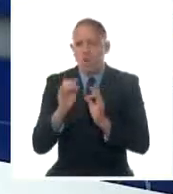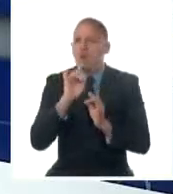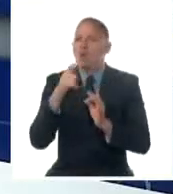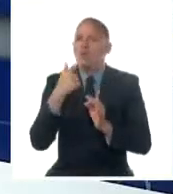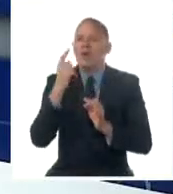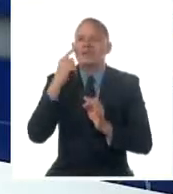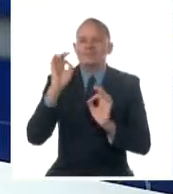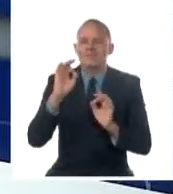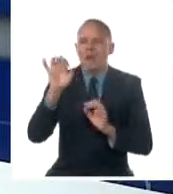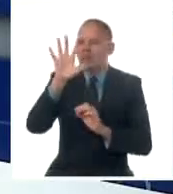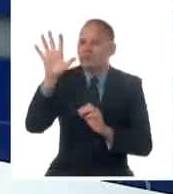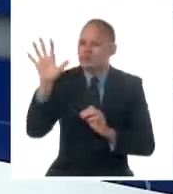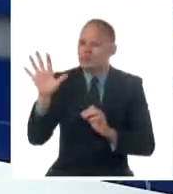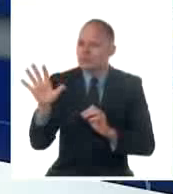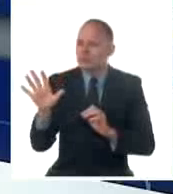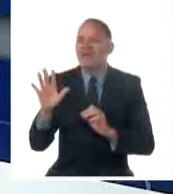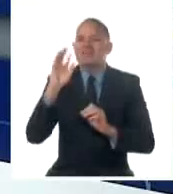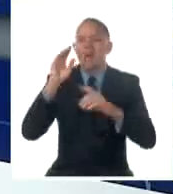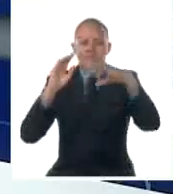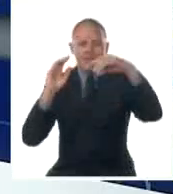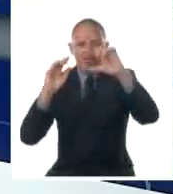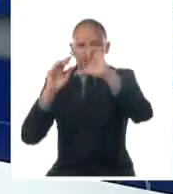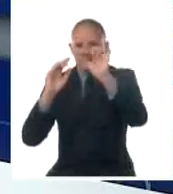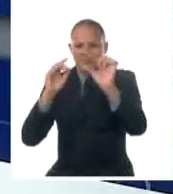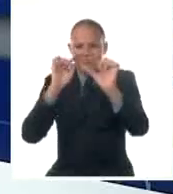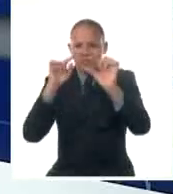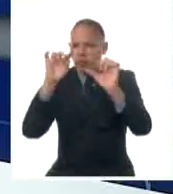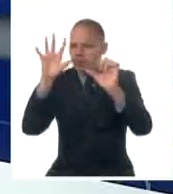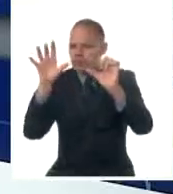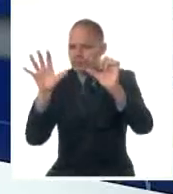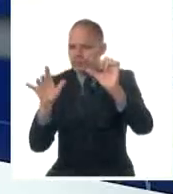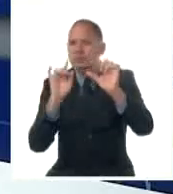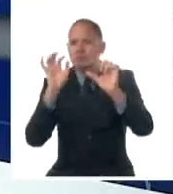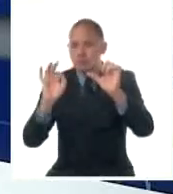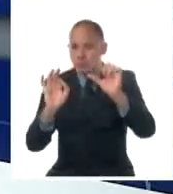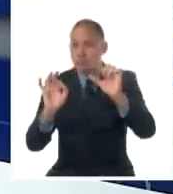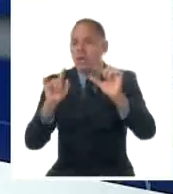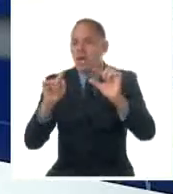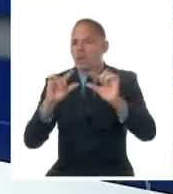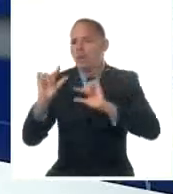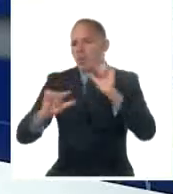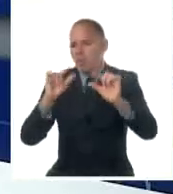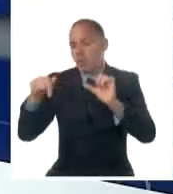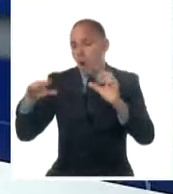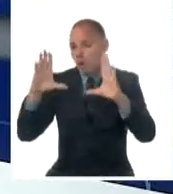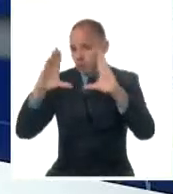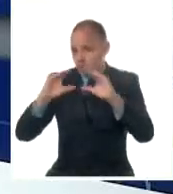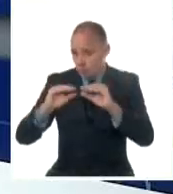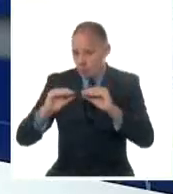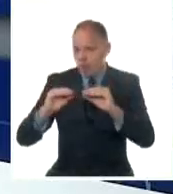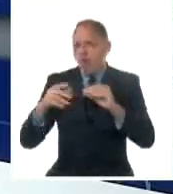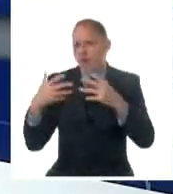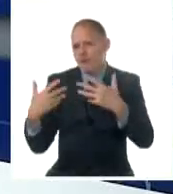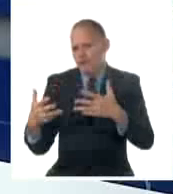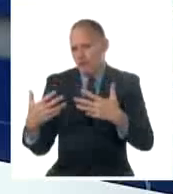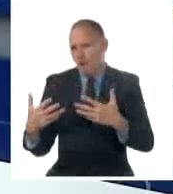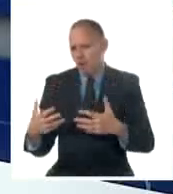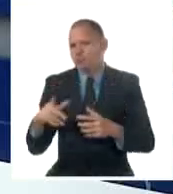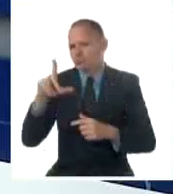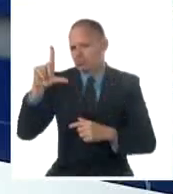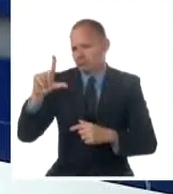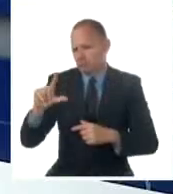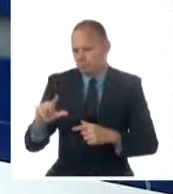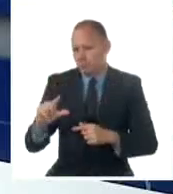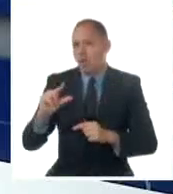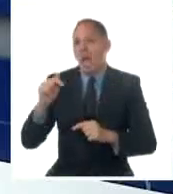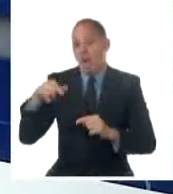sur-sudeste, con poco cambio en su velocidad de traslación, debilitándose gradualmente desde esta noche para convertirse en una depresión tropical en